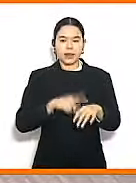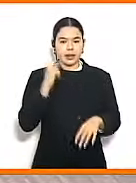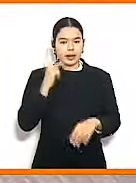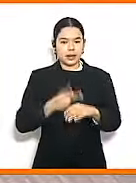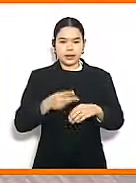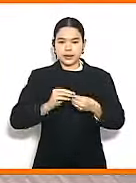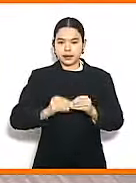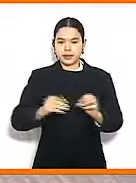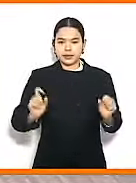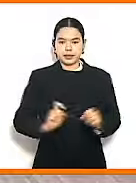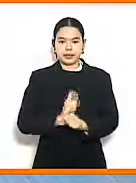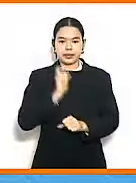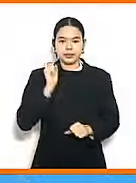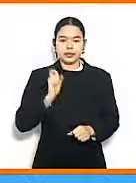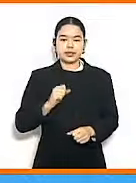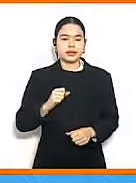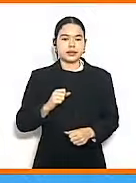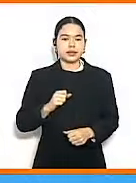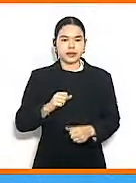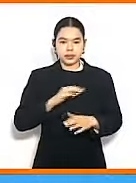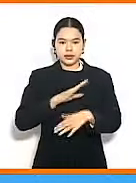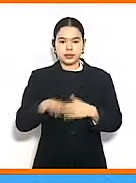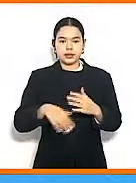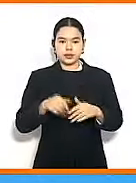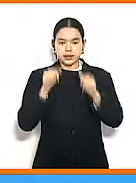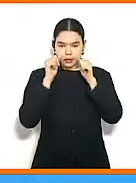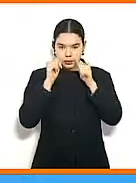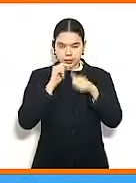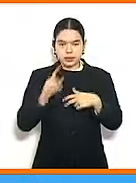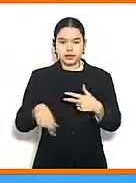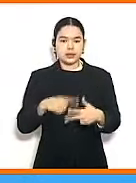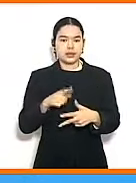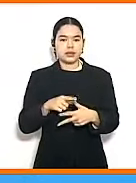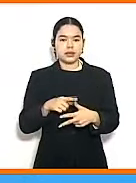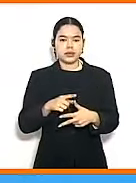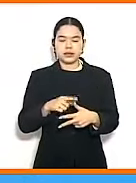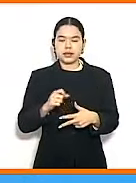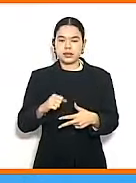primer número es... Atentos.